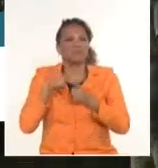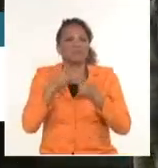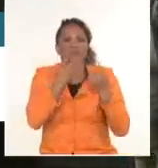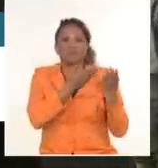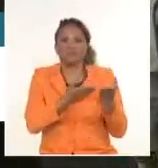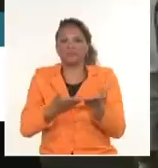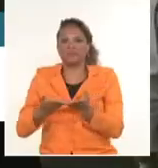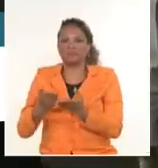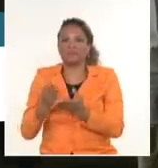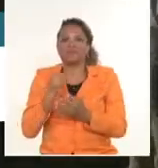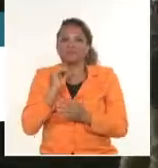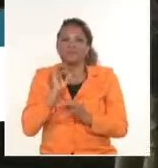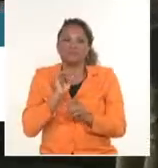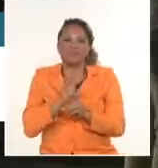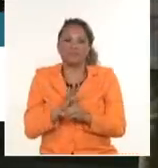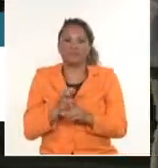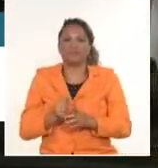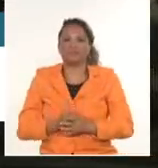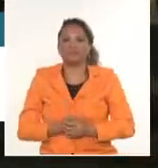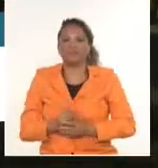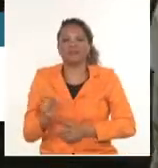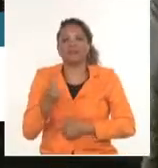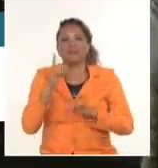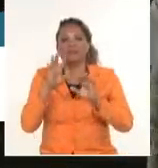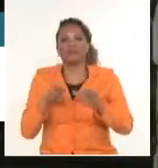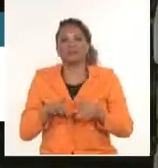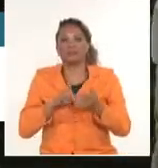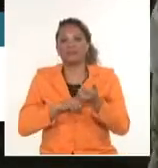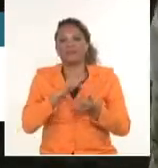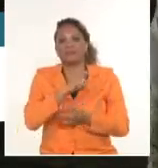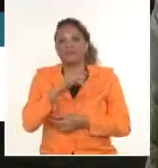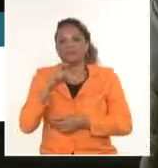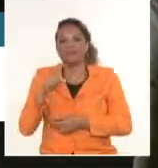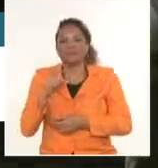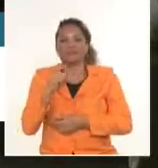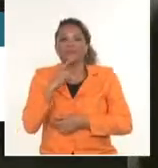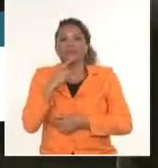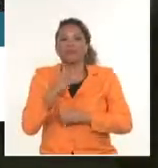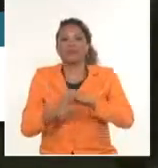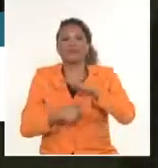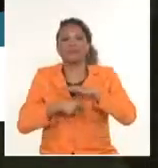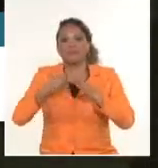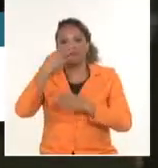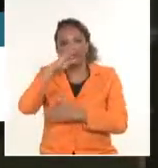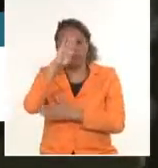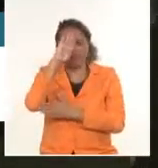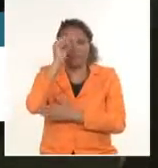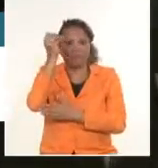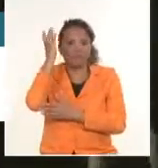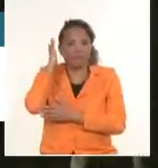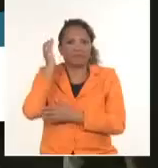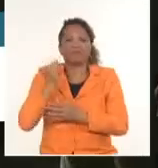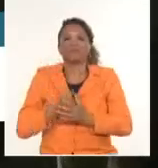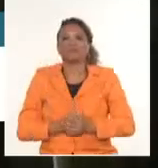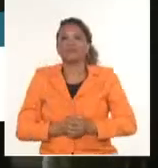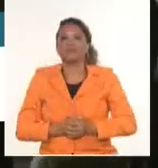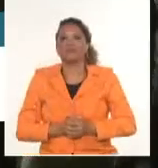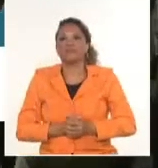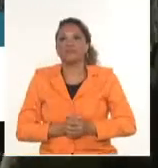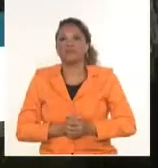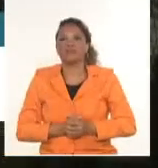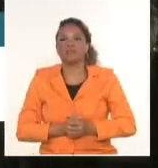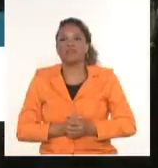primera mano. Lady. Así es, el primer secretario del Comité Central del Partido Comunista de Cuba y presidente de la República, Miguel Díaz-Canel